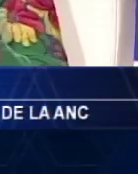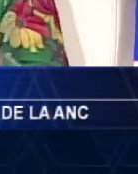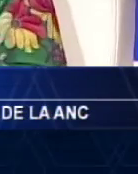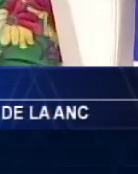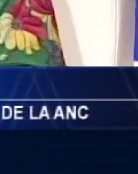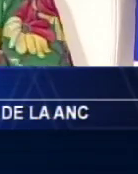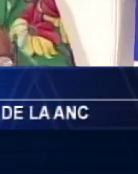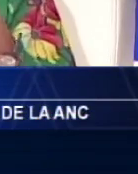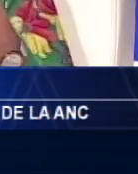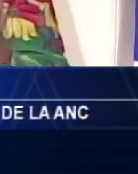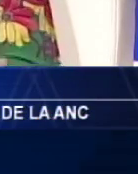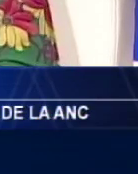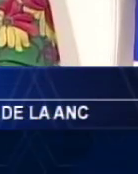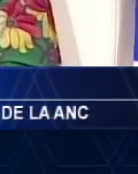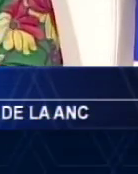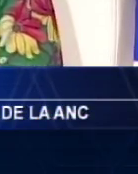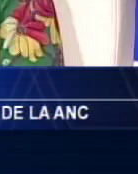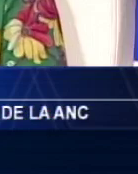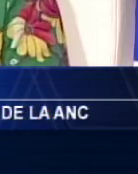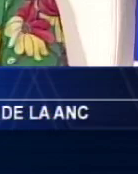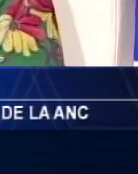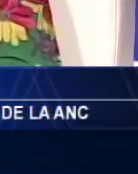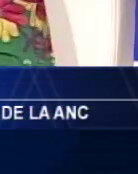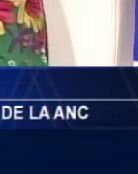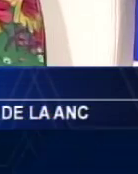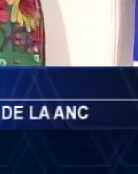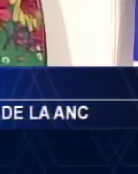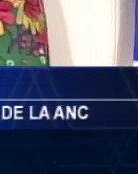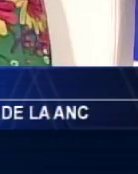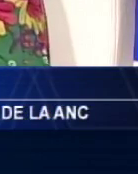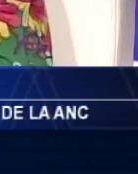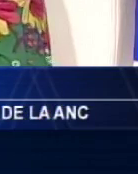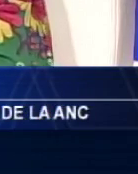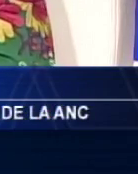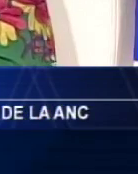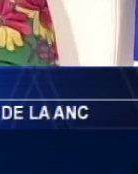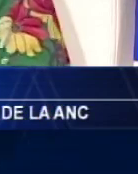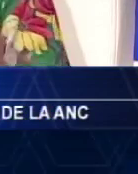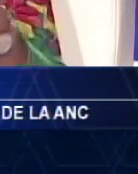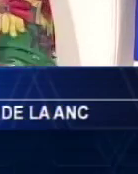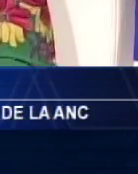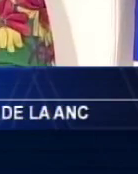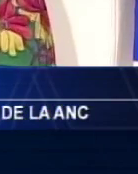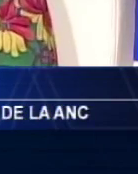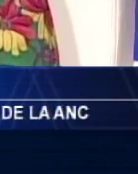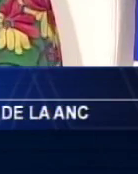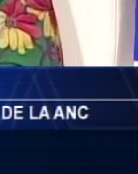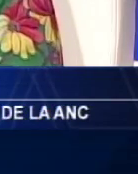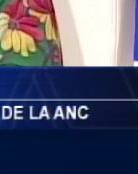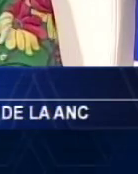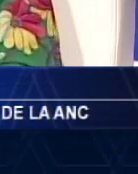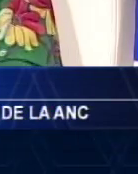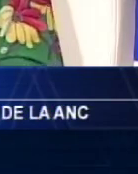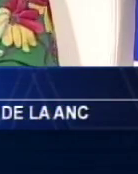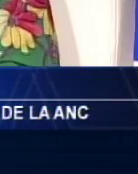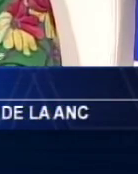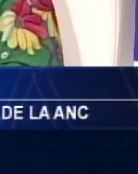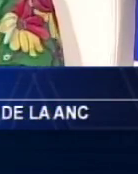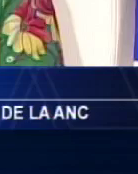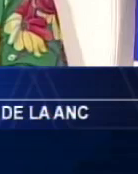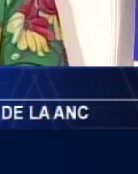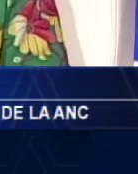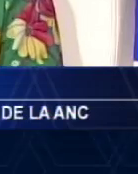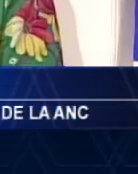estamos del momento, asumimos los desafíos para la nueva etapa de la Revolución Bolivariana. Ya el presidente lo ha venido